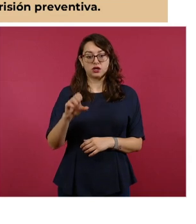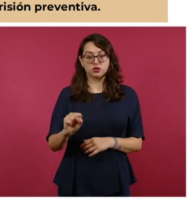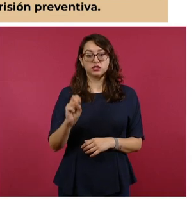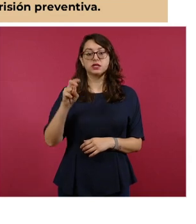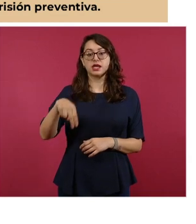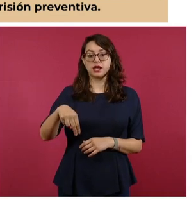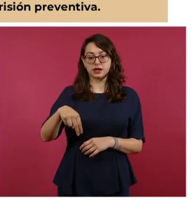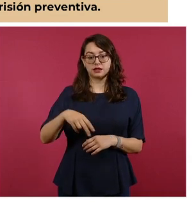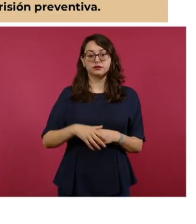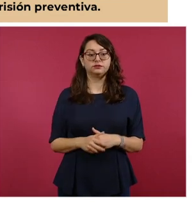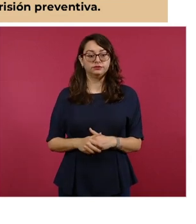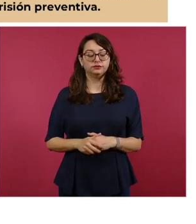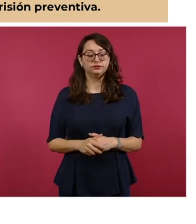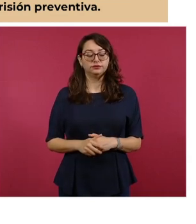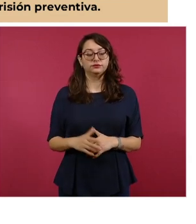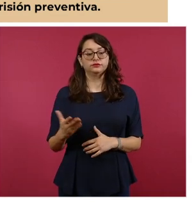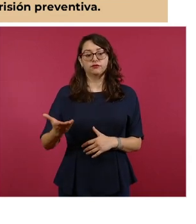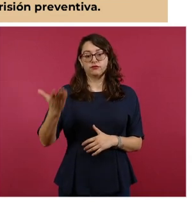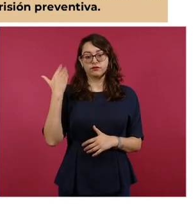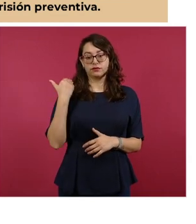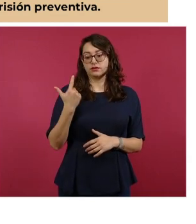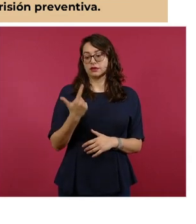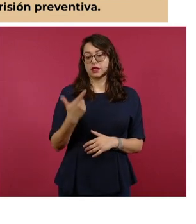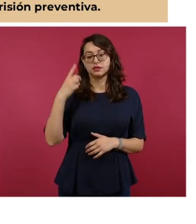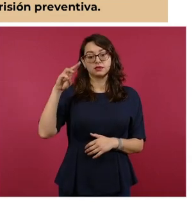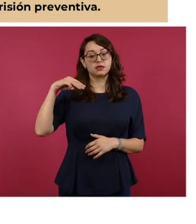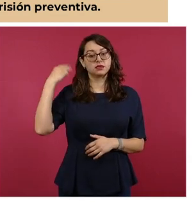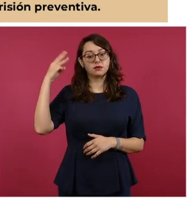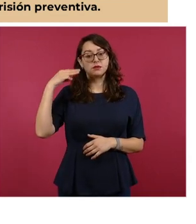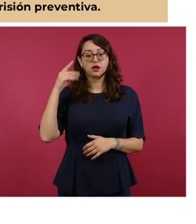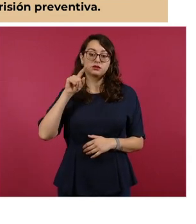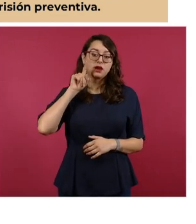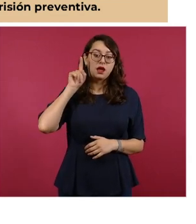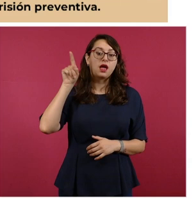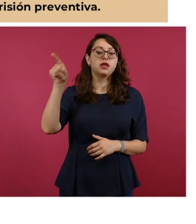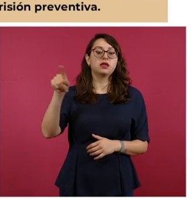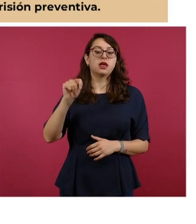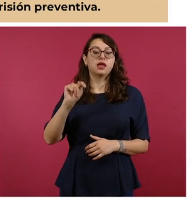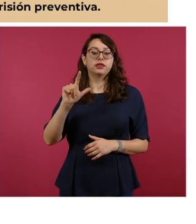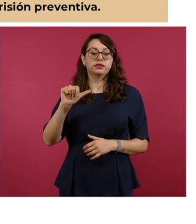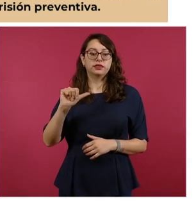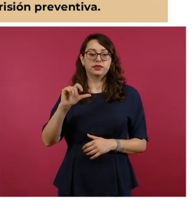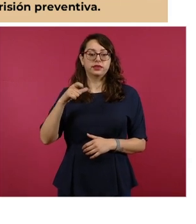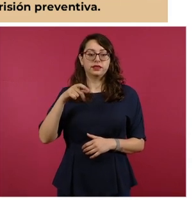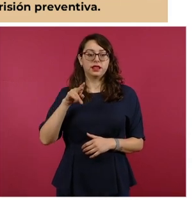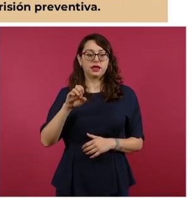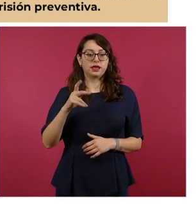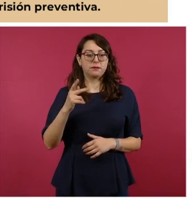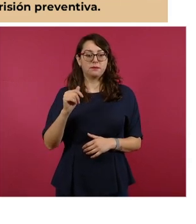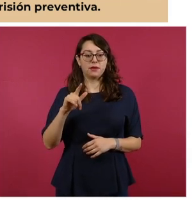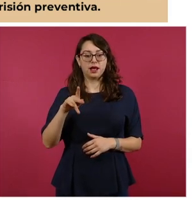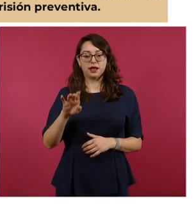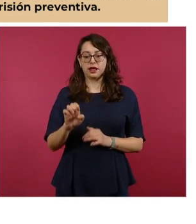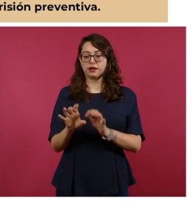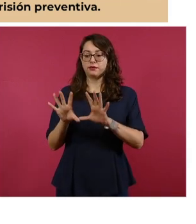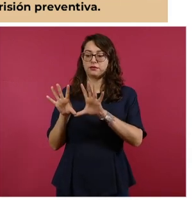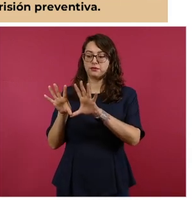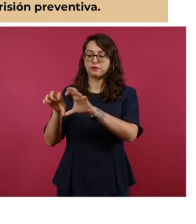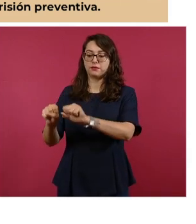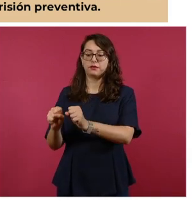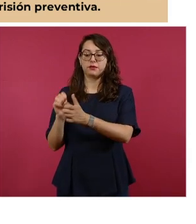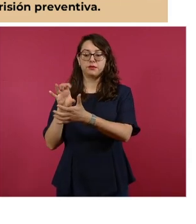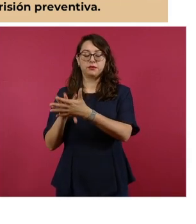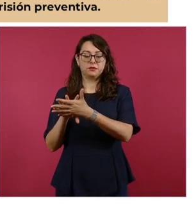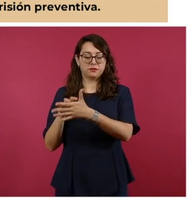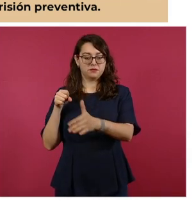Él fue detenido el 7 de marzo pasado en San Pedro Tlaquepaque por la Fiscalía del Estado de Jalisco, con apoyo del Ejército Mexicano,